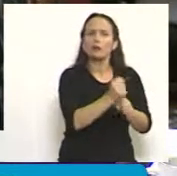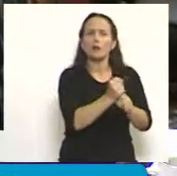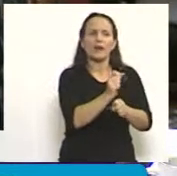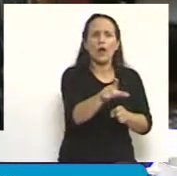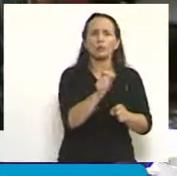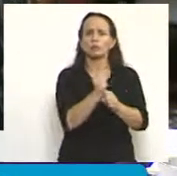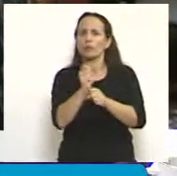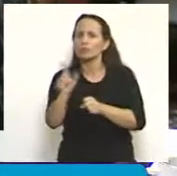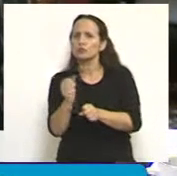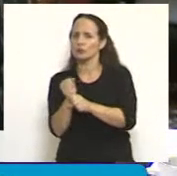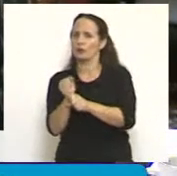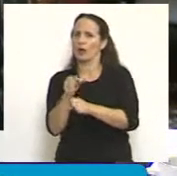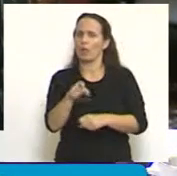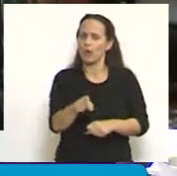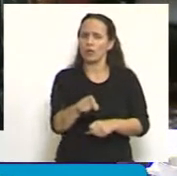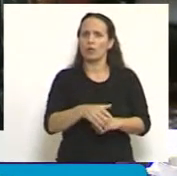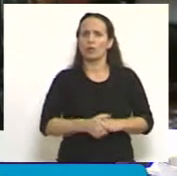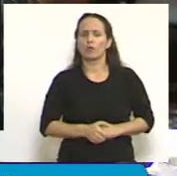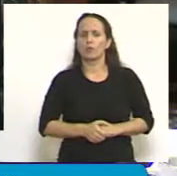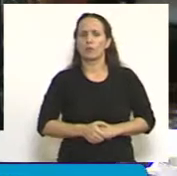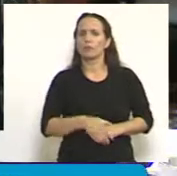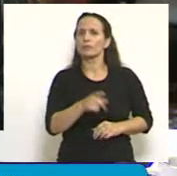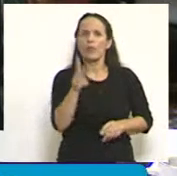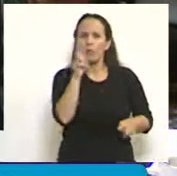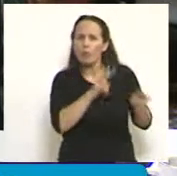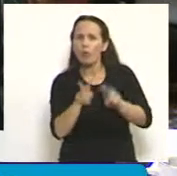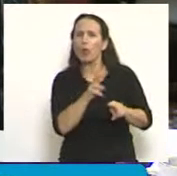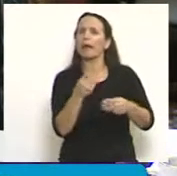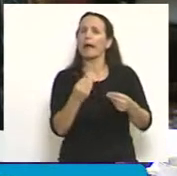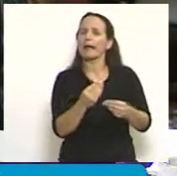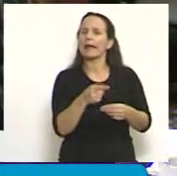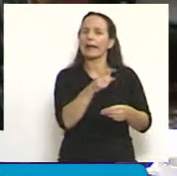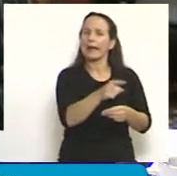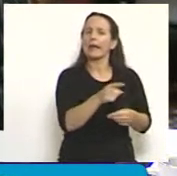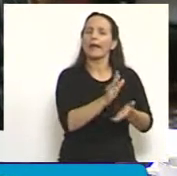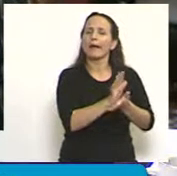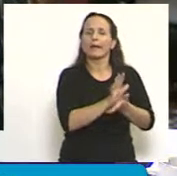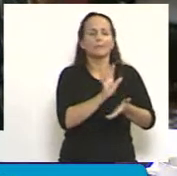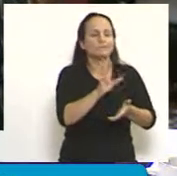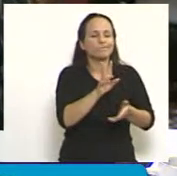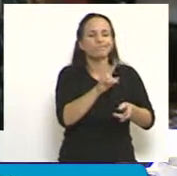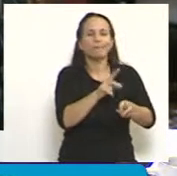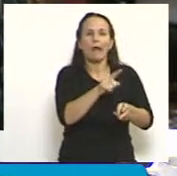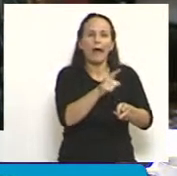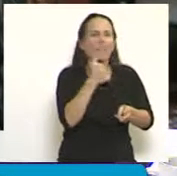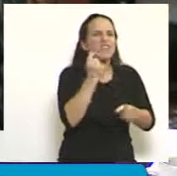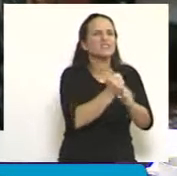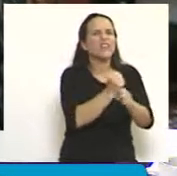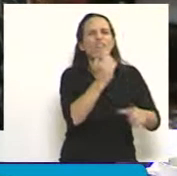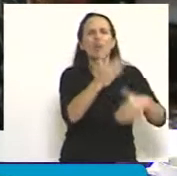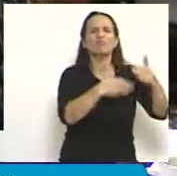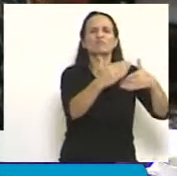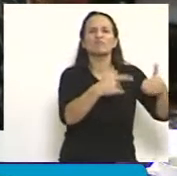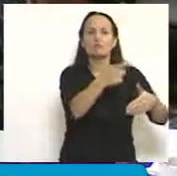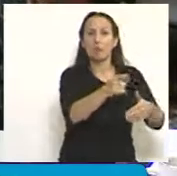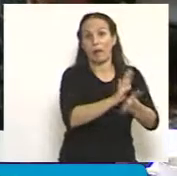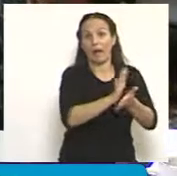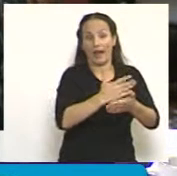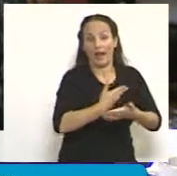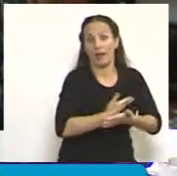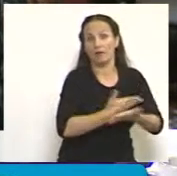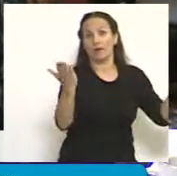muy bien y recuerdo que en momentos de recibirse la declaración a Estiuso, ella dijo: yo